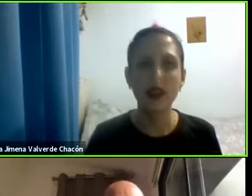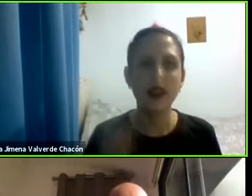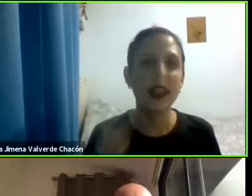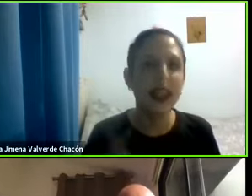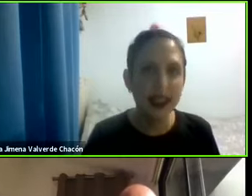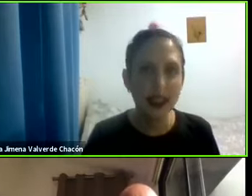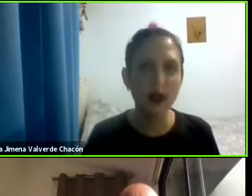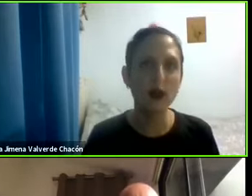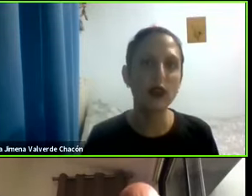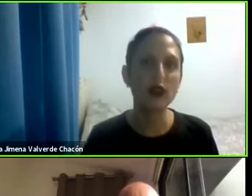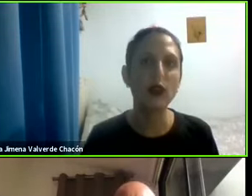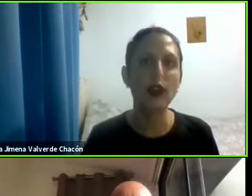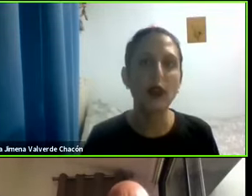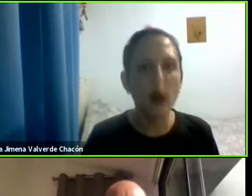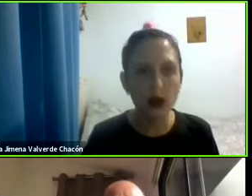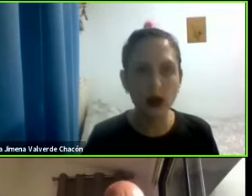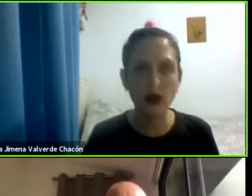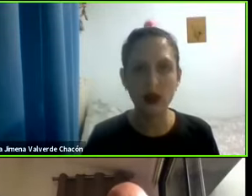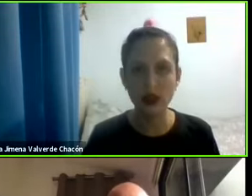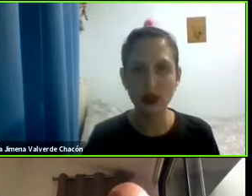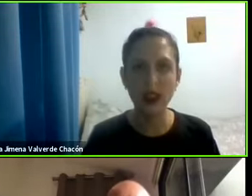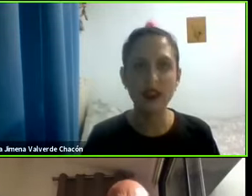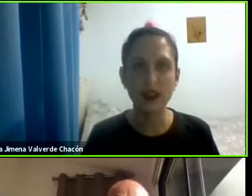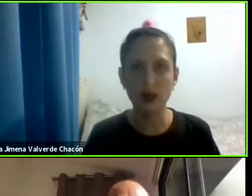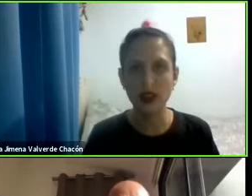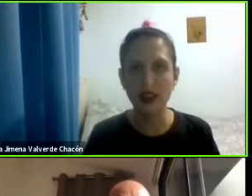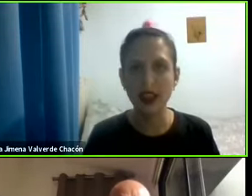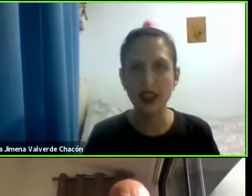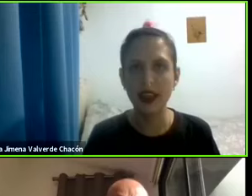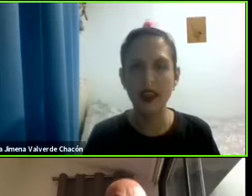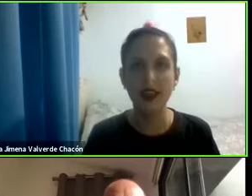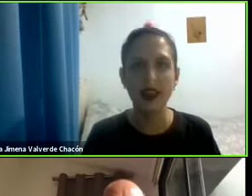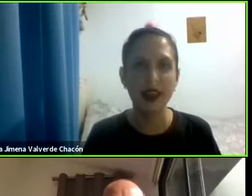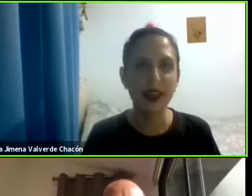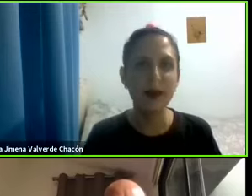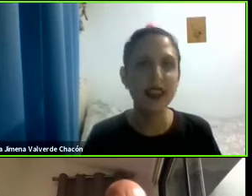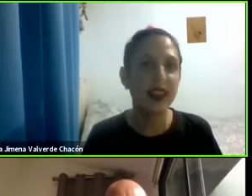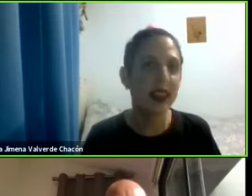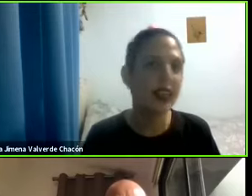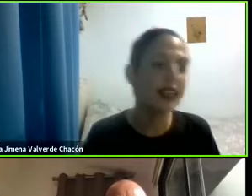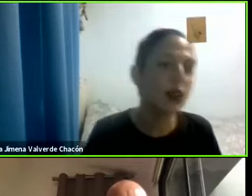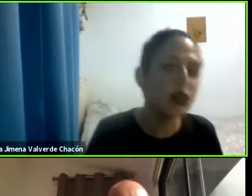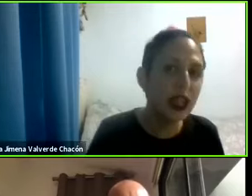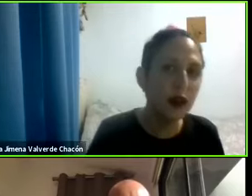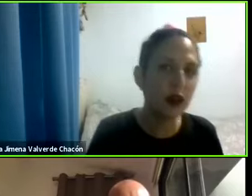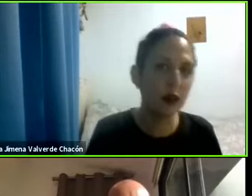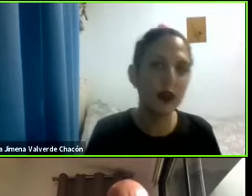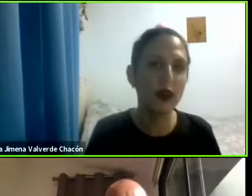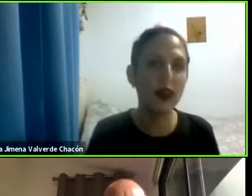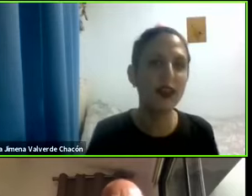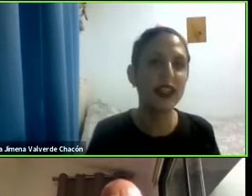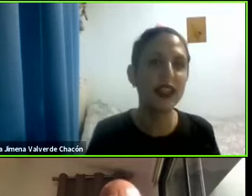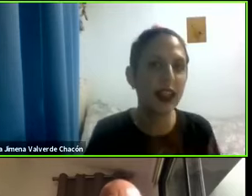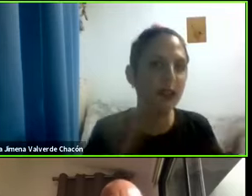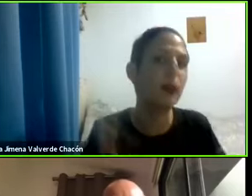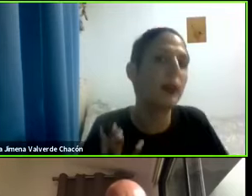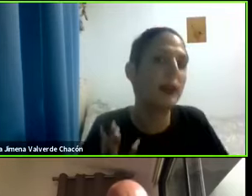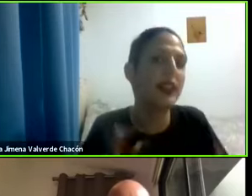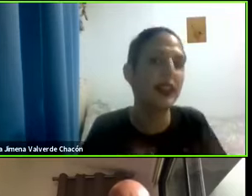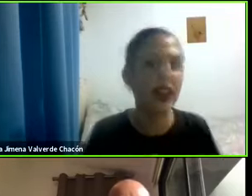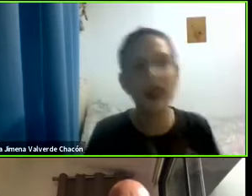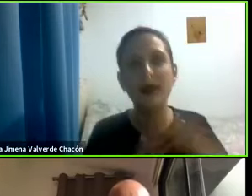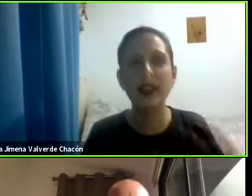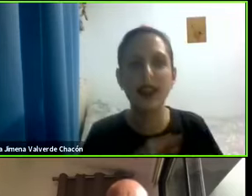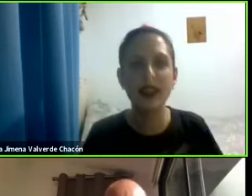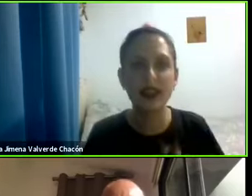de género con esto del aborto con esto de la responsabilidad maternal hacia los hijos pero ya donde queda la figura